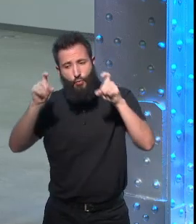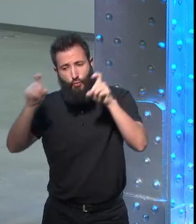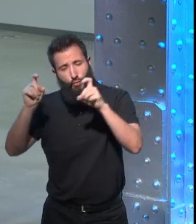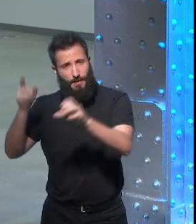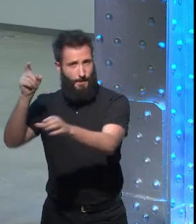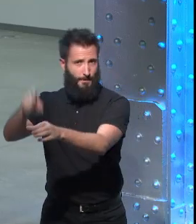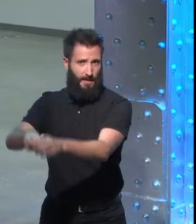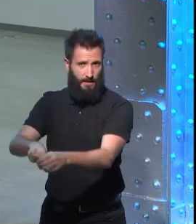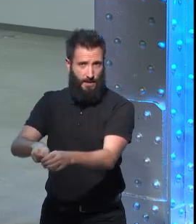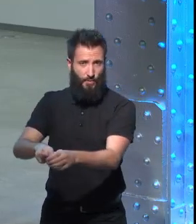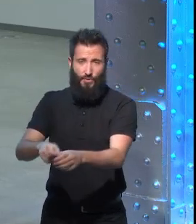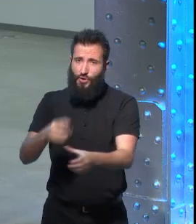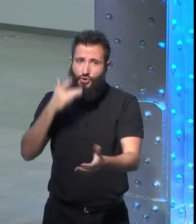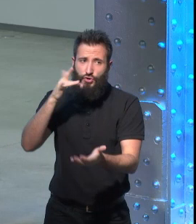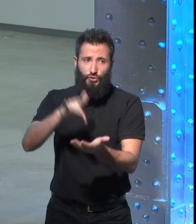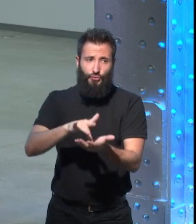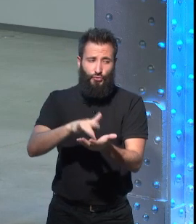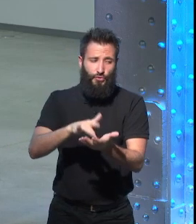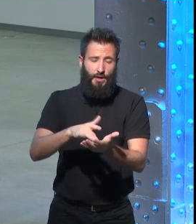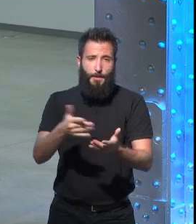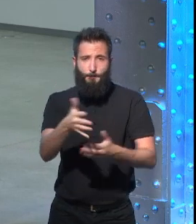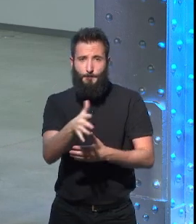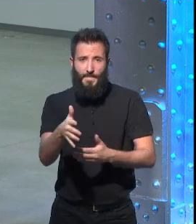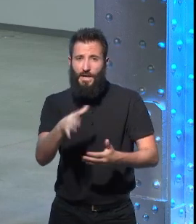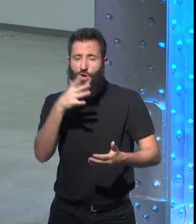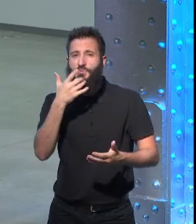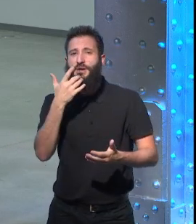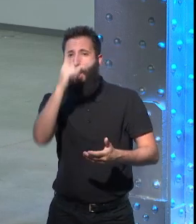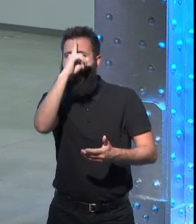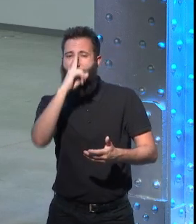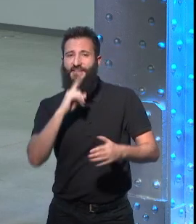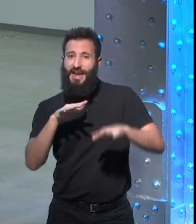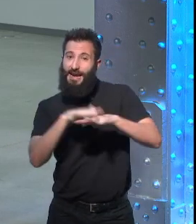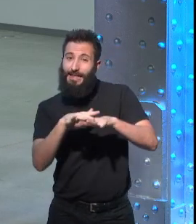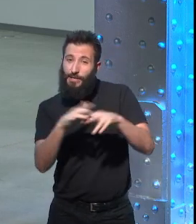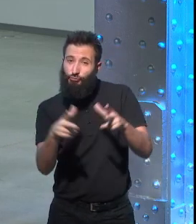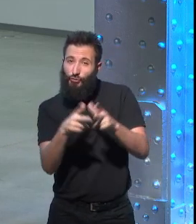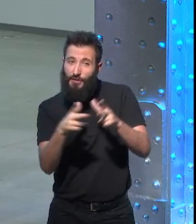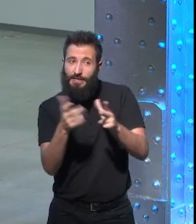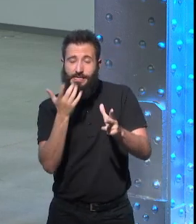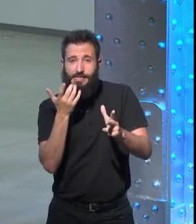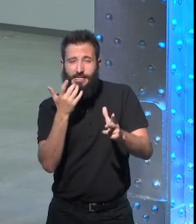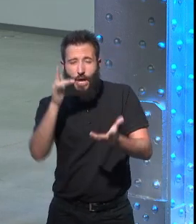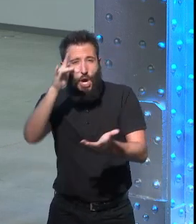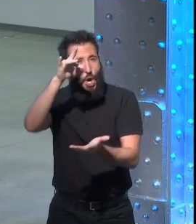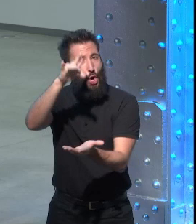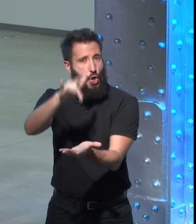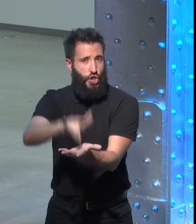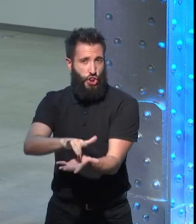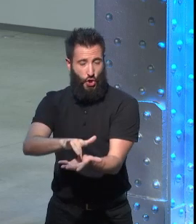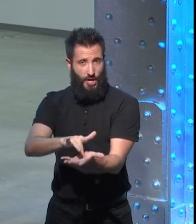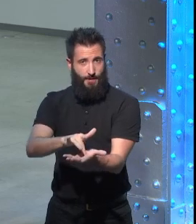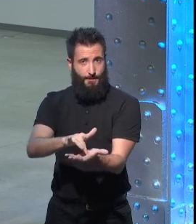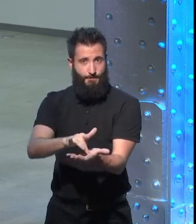esa formación y instrucción a través de, por ejemplo, los perfiles de redes sociales, que cuando se encuentren en el